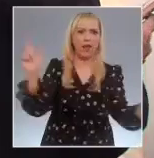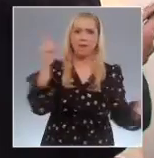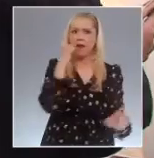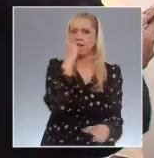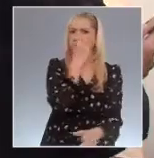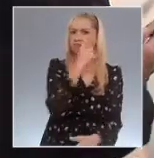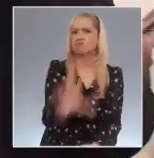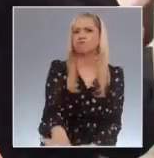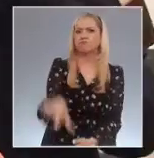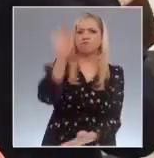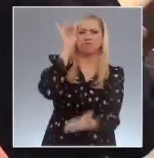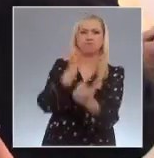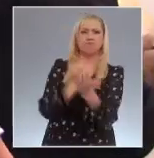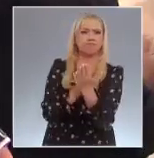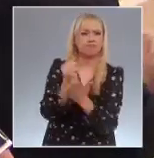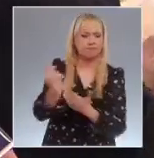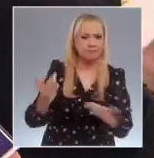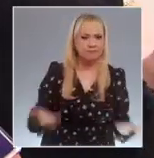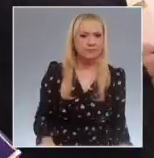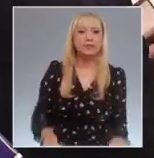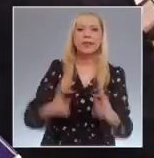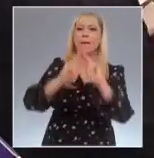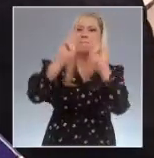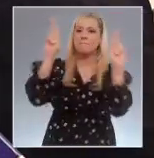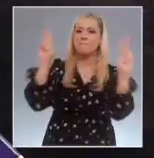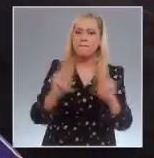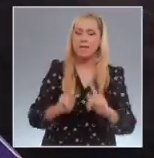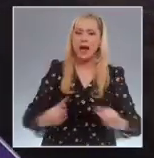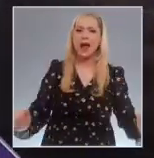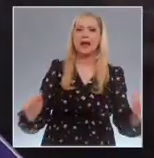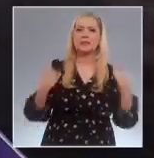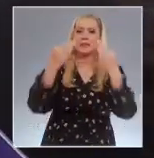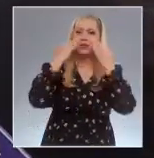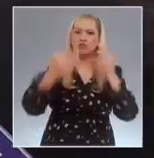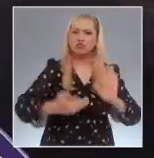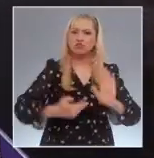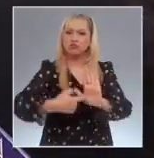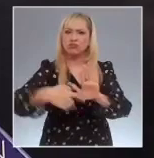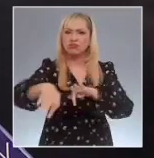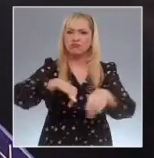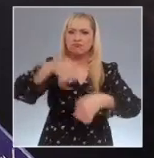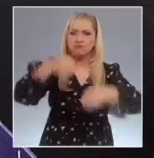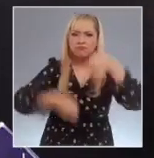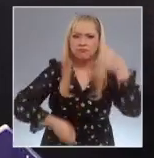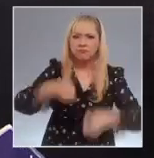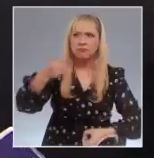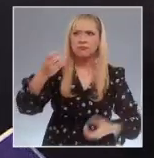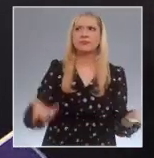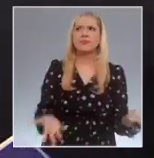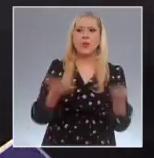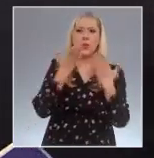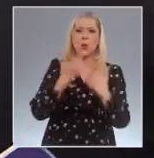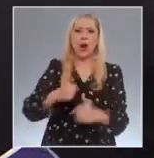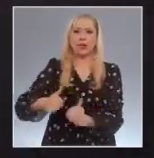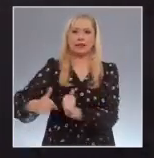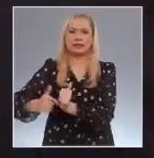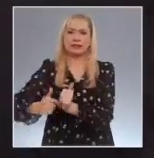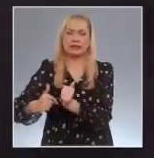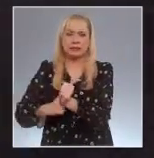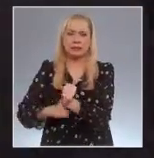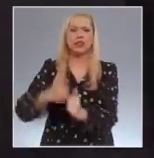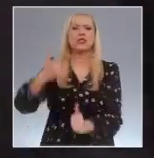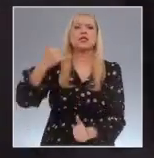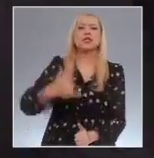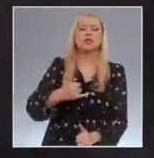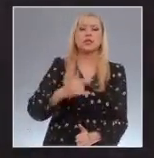abierta y de la democracia, que son los valores fundamentales que debemos proteger de cara al inicio del próximo proceso electoral. El